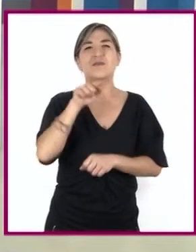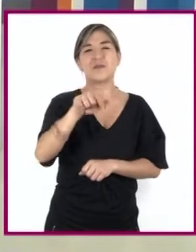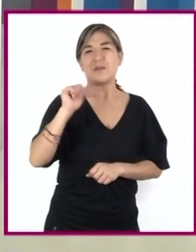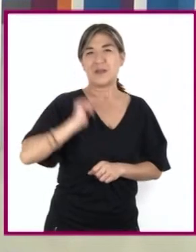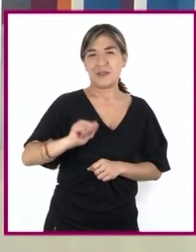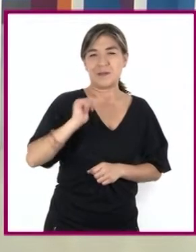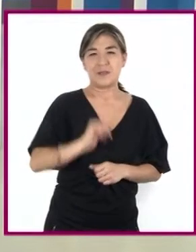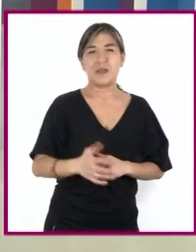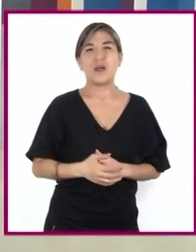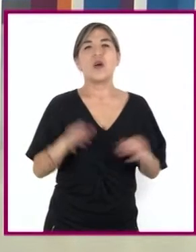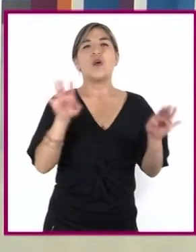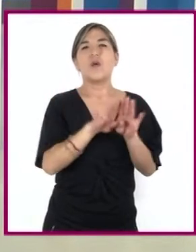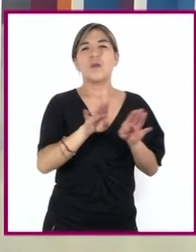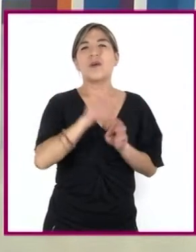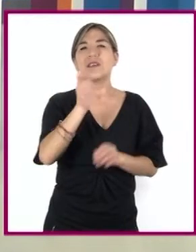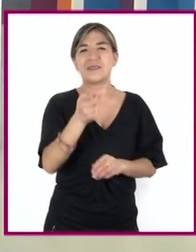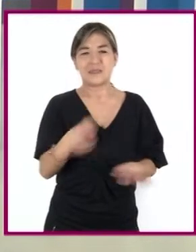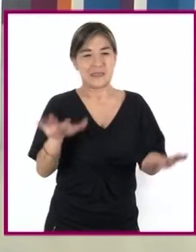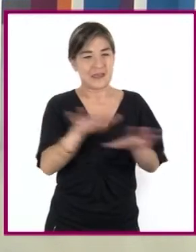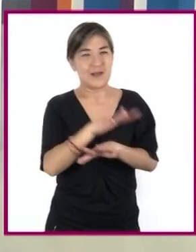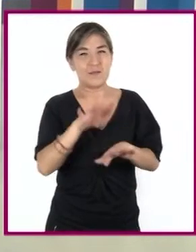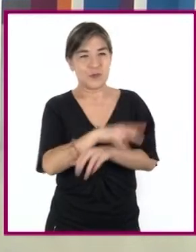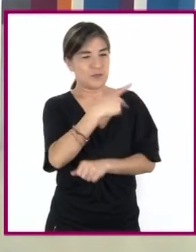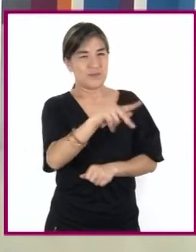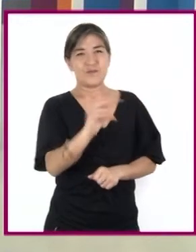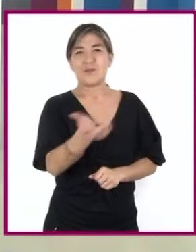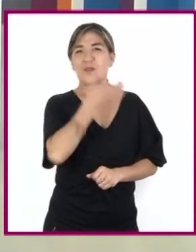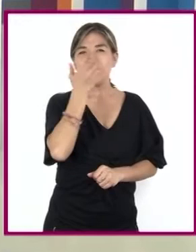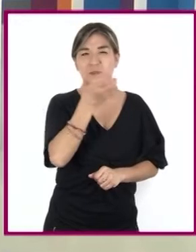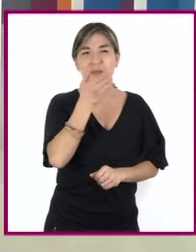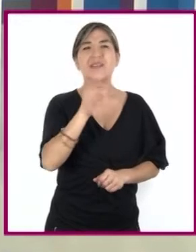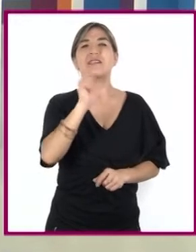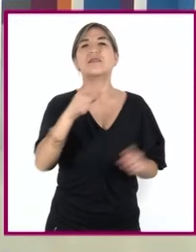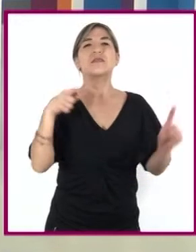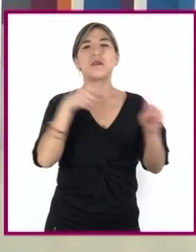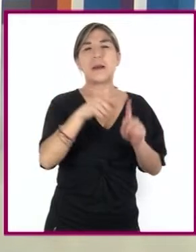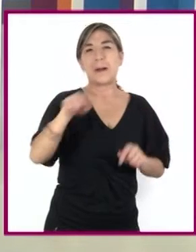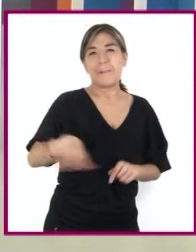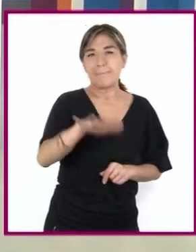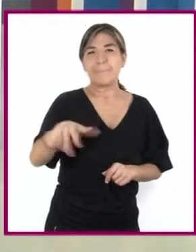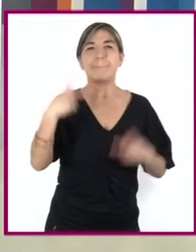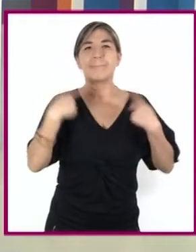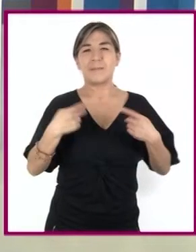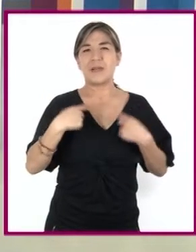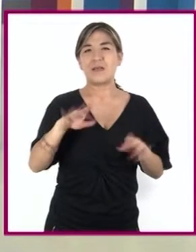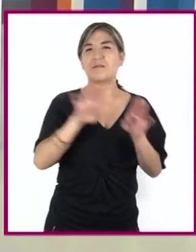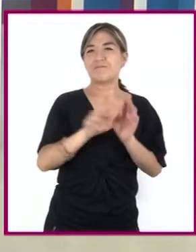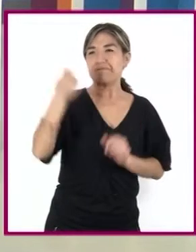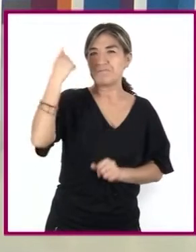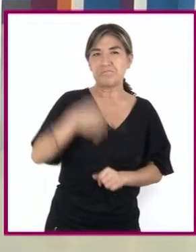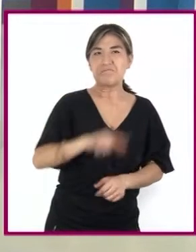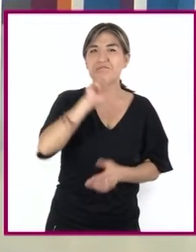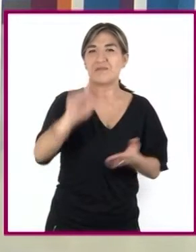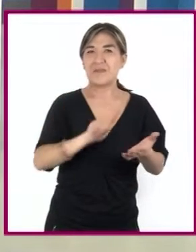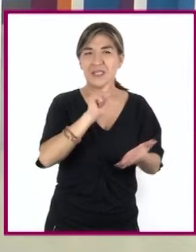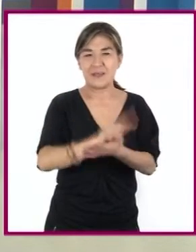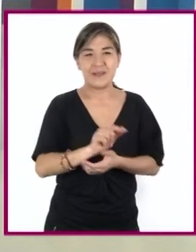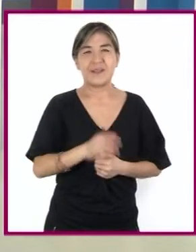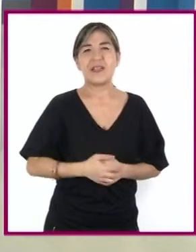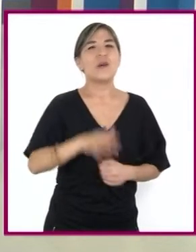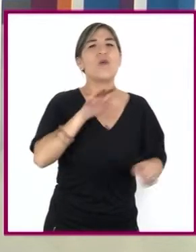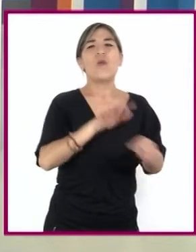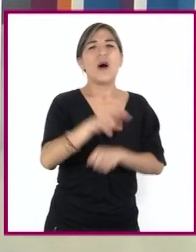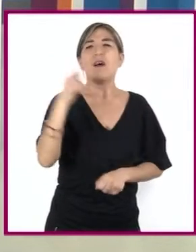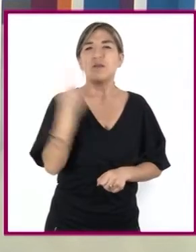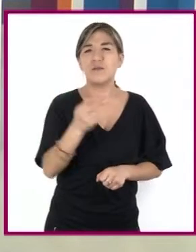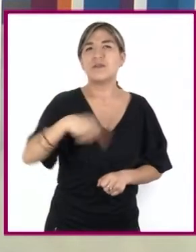deber es modificar gradualmente esas costumbres. Han de poner a la población bajo nuestras leyes, la más urgente